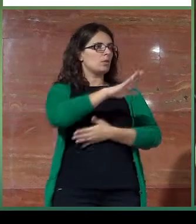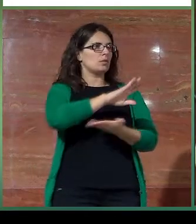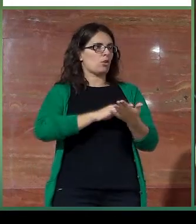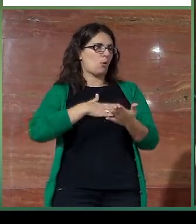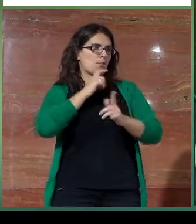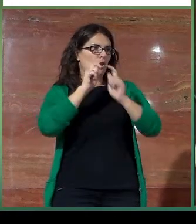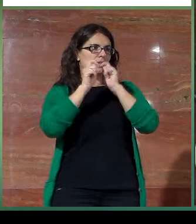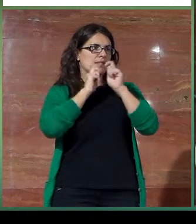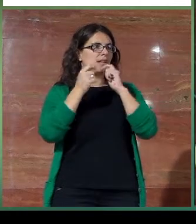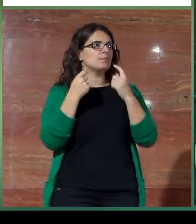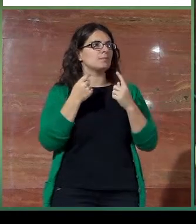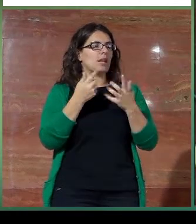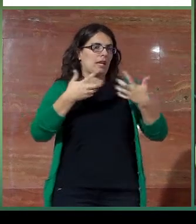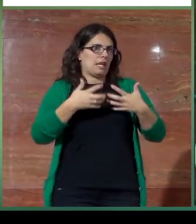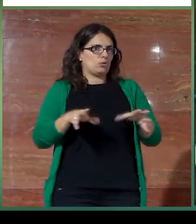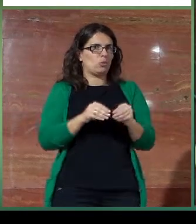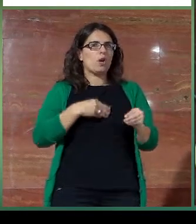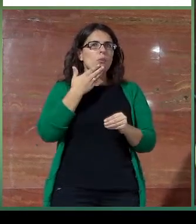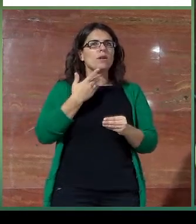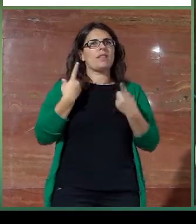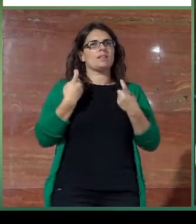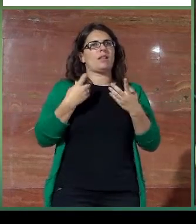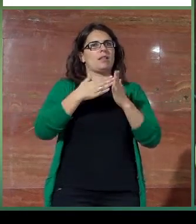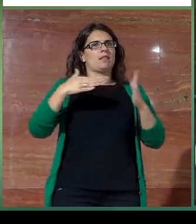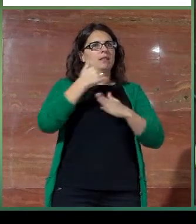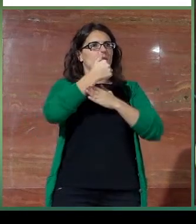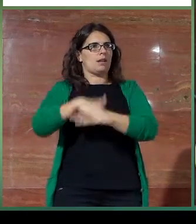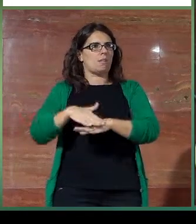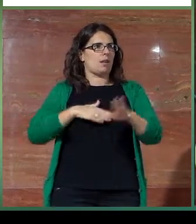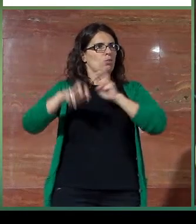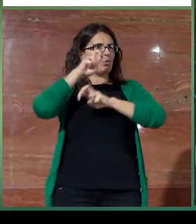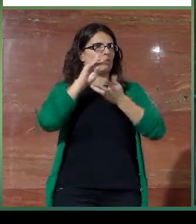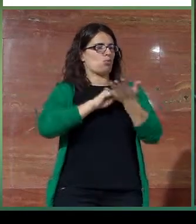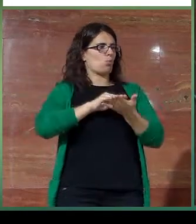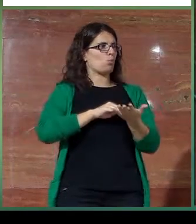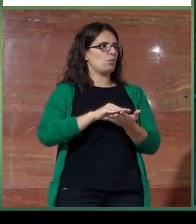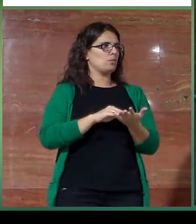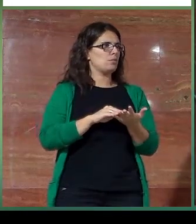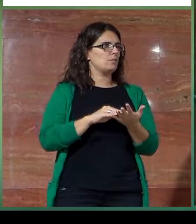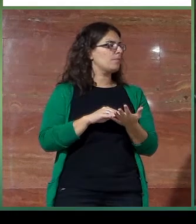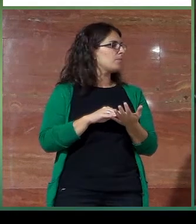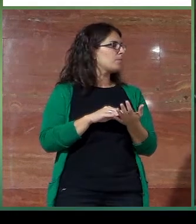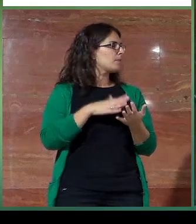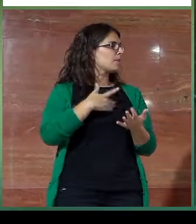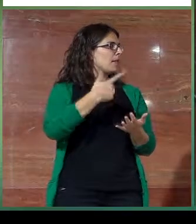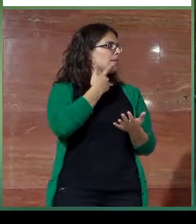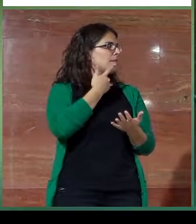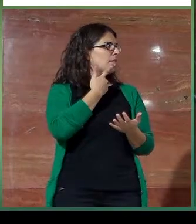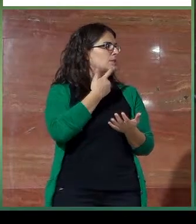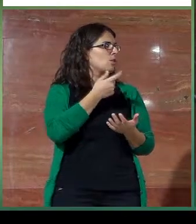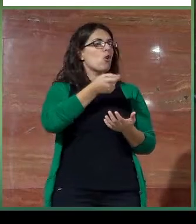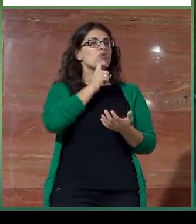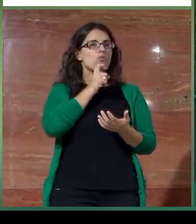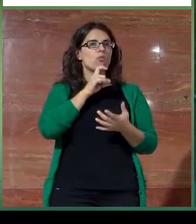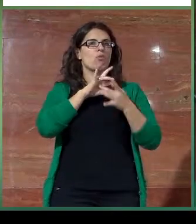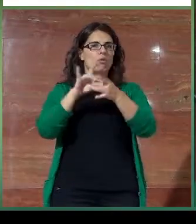de la transversalidad a la hora de buscar soluciones. En definitiva, aquí quien se tiene que movilizar es la sociedad en su